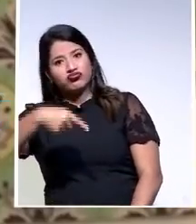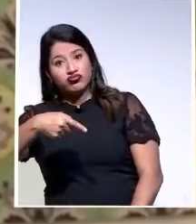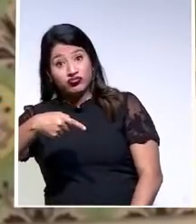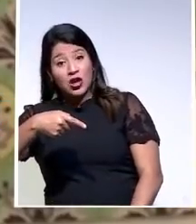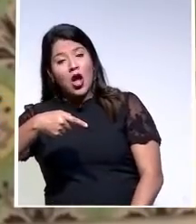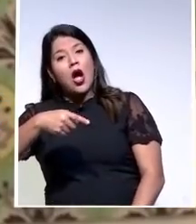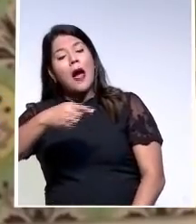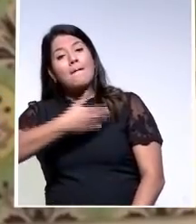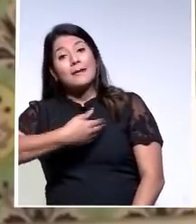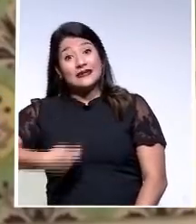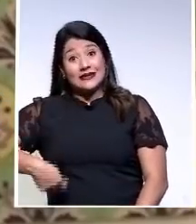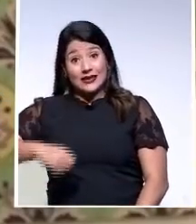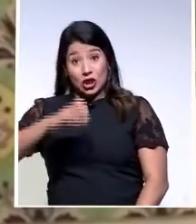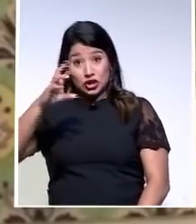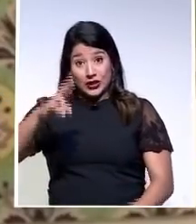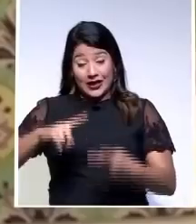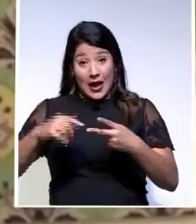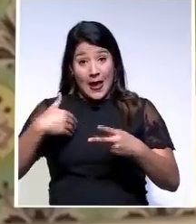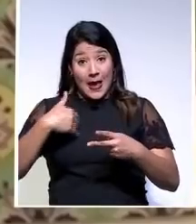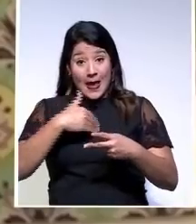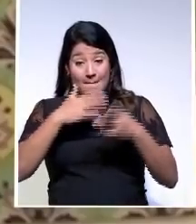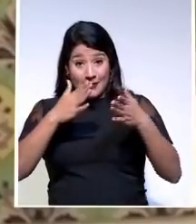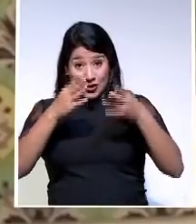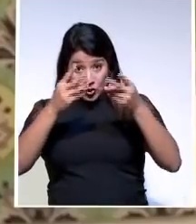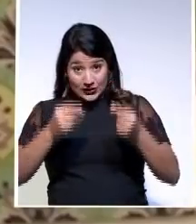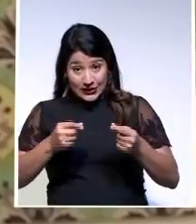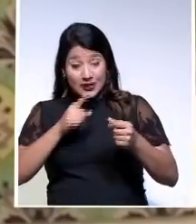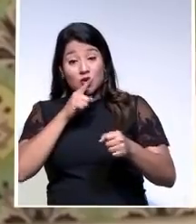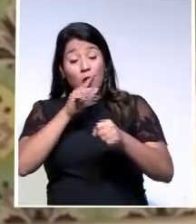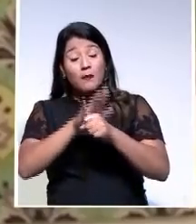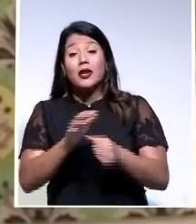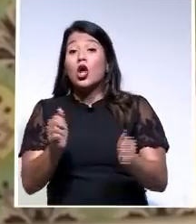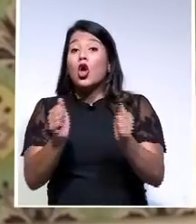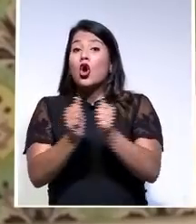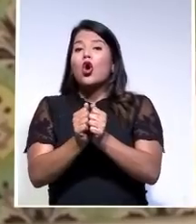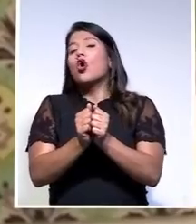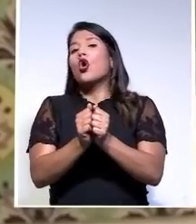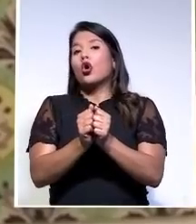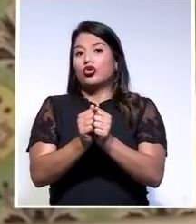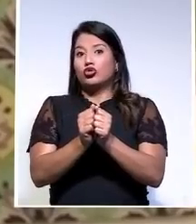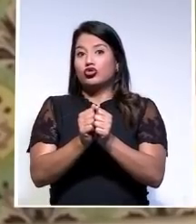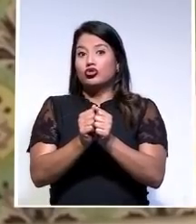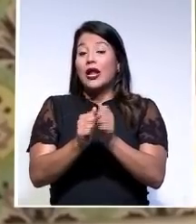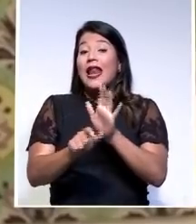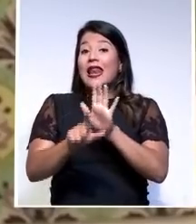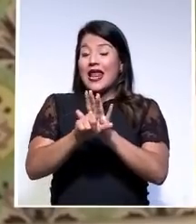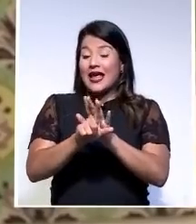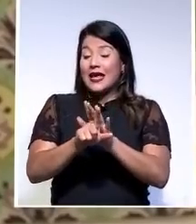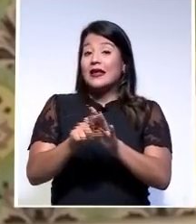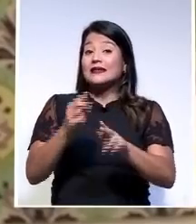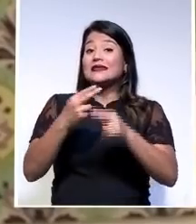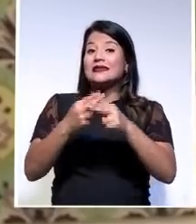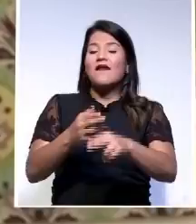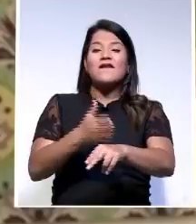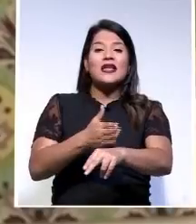Ministro de Hacienda cumplir con lo que establece un transitorio de la Ley de Fortalecimiento de las Finanzas Públicas, la